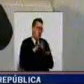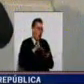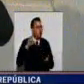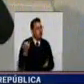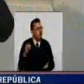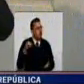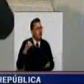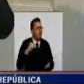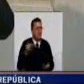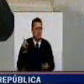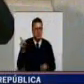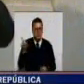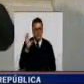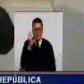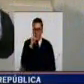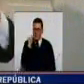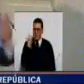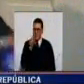indicio.